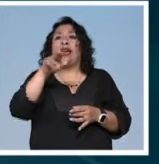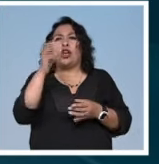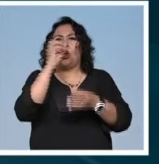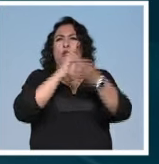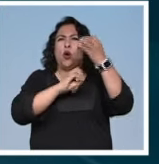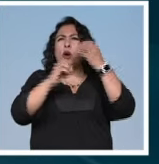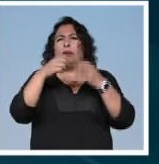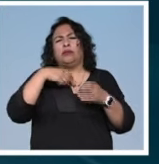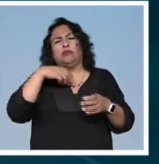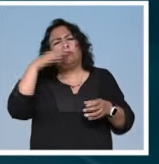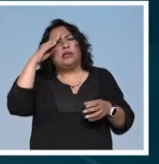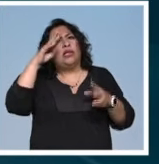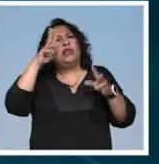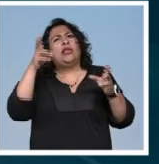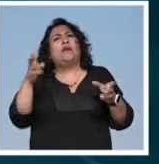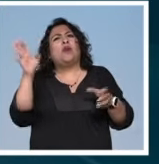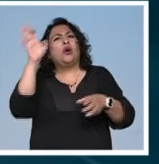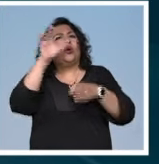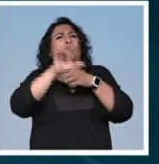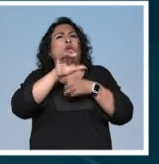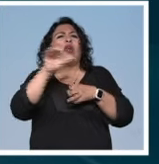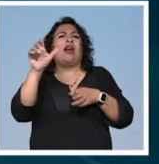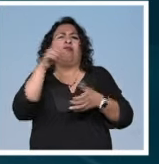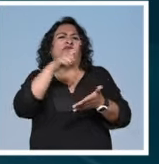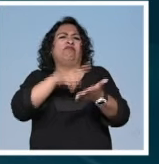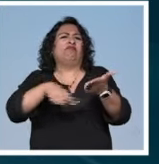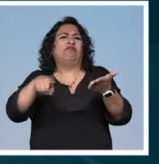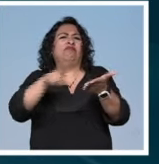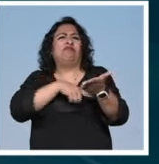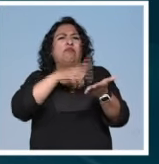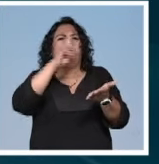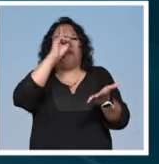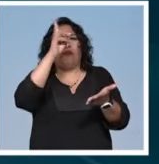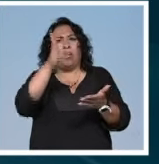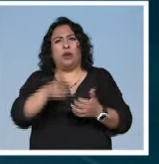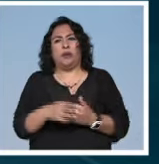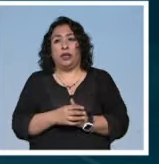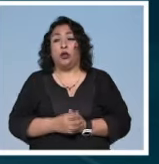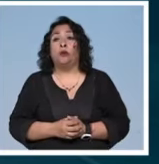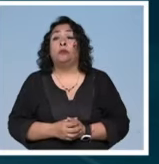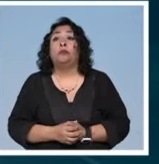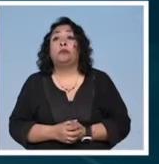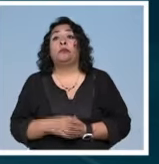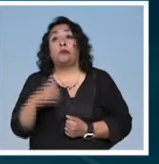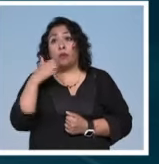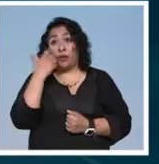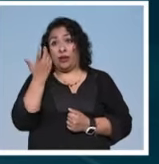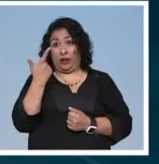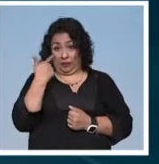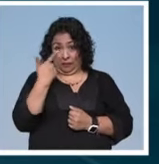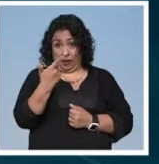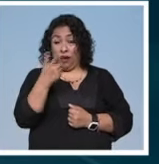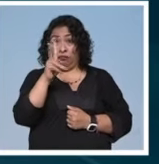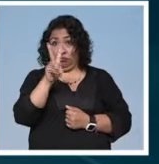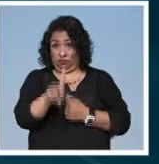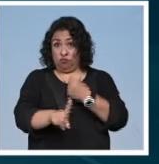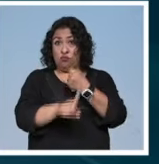teatro que reflexiona sobre la cultura de la cancelación. Busca problematizar